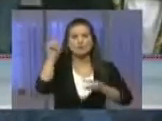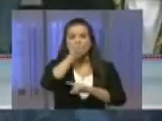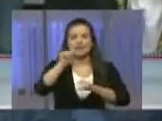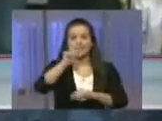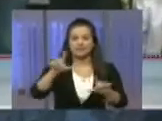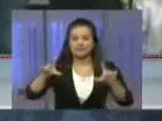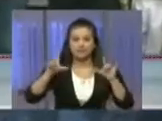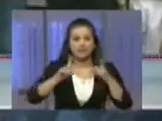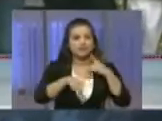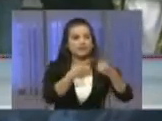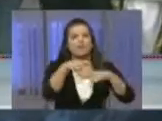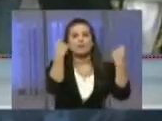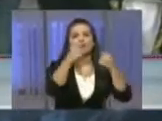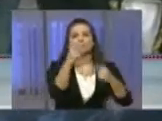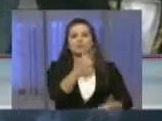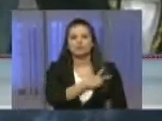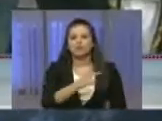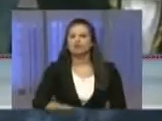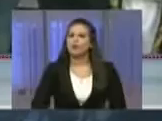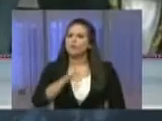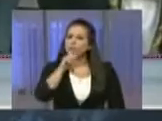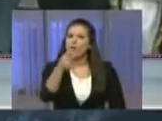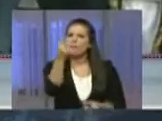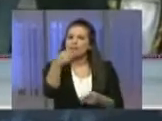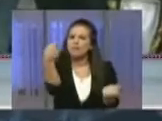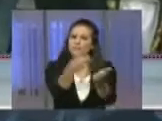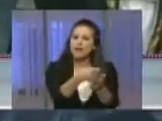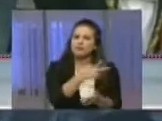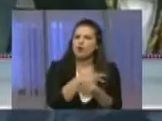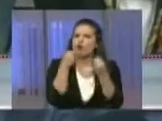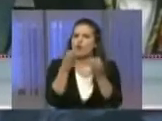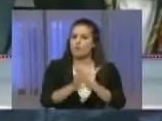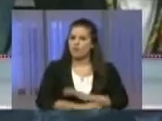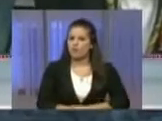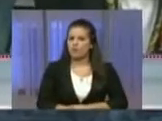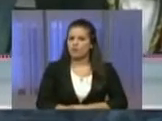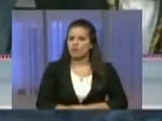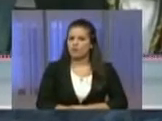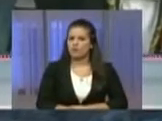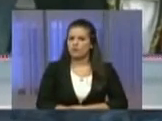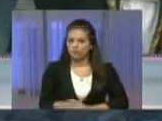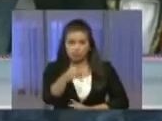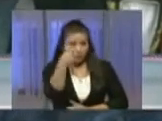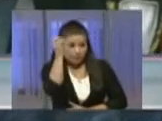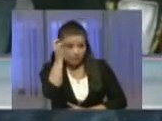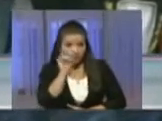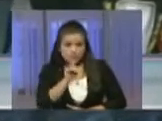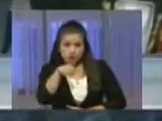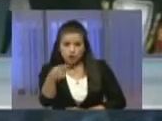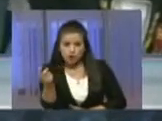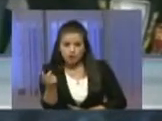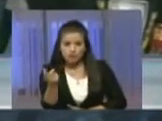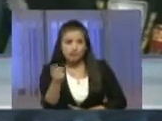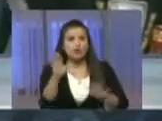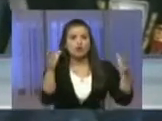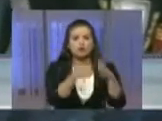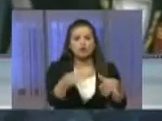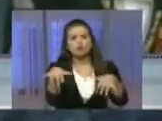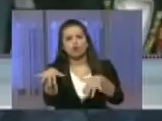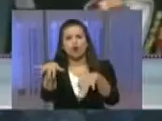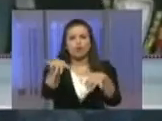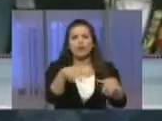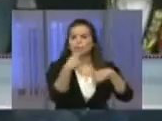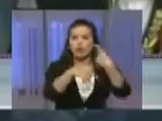cuña en menisi de Dónde sacan tanto real Ah o es mentira la banda de los zombis está todos los